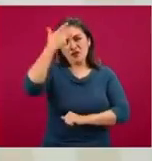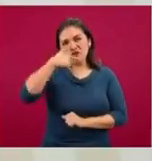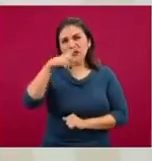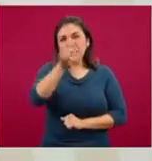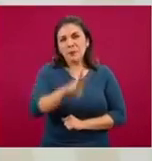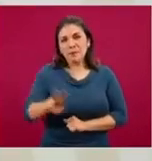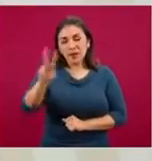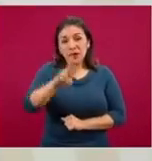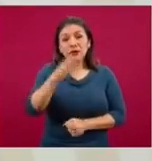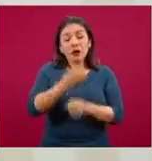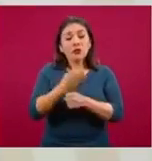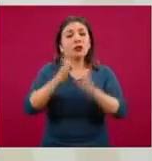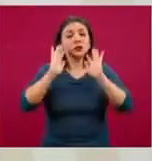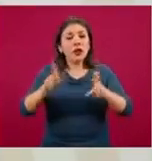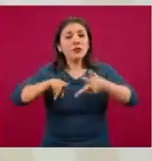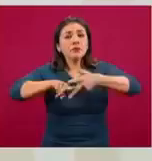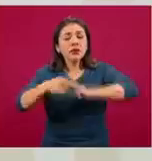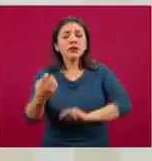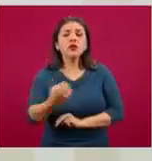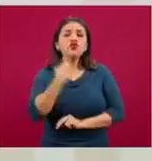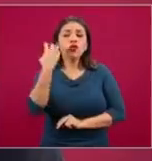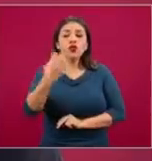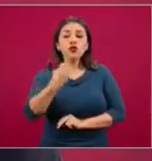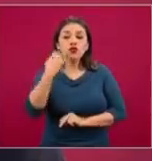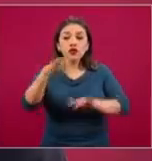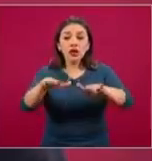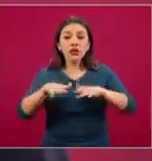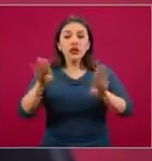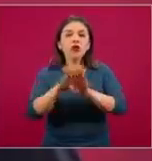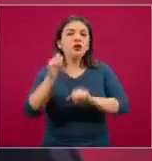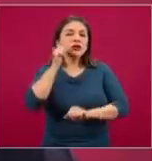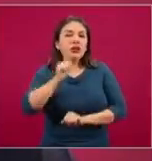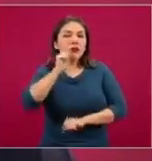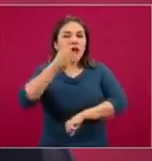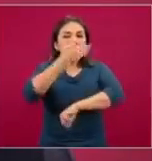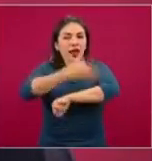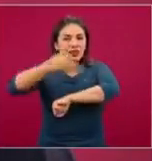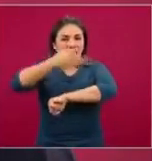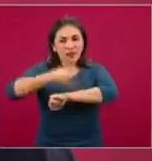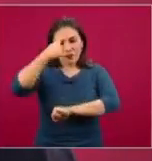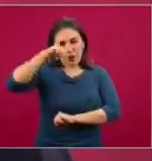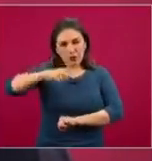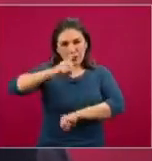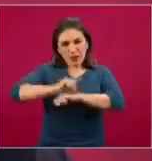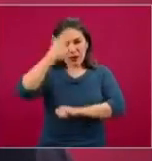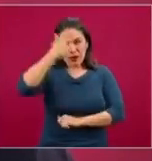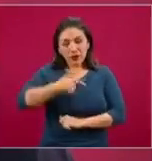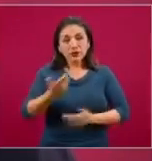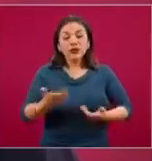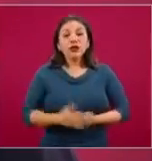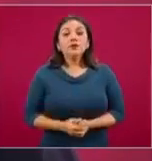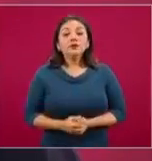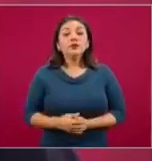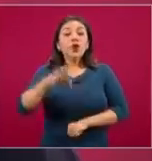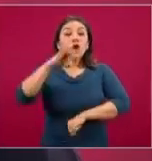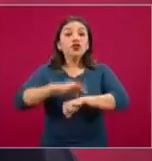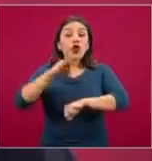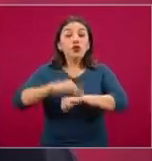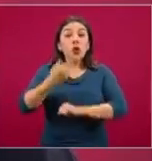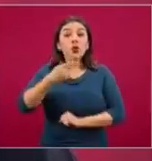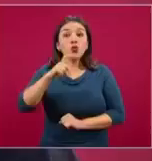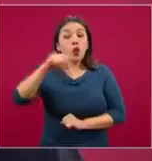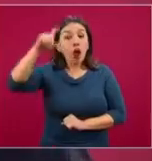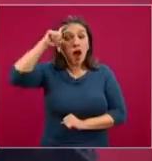viernes. Vamos a dar inicio a la conferencia vespertina de esta noche. El doctor López-Gatell se